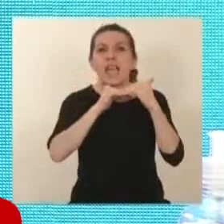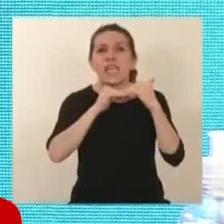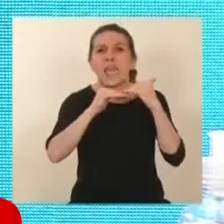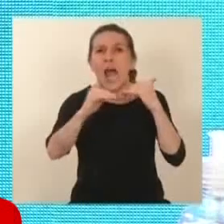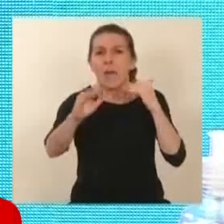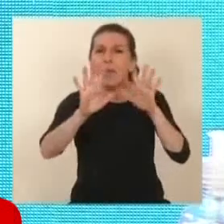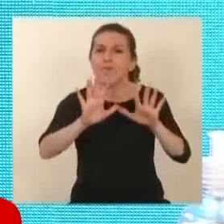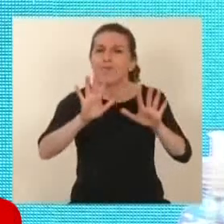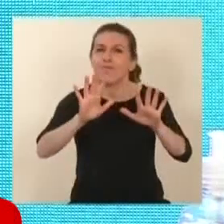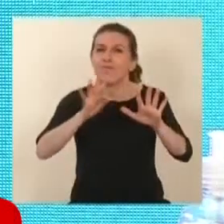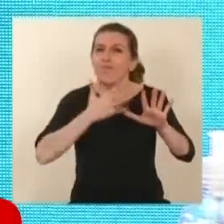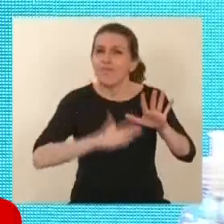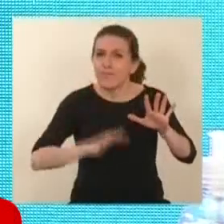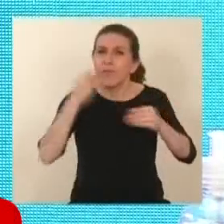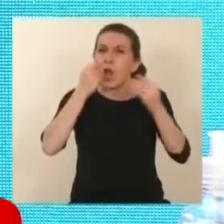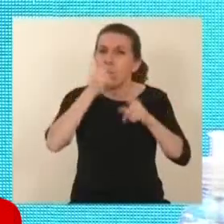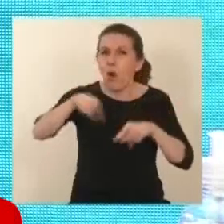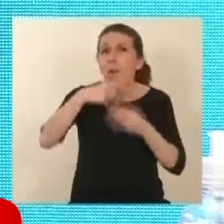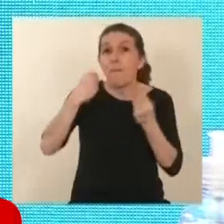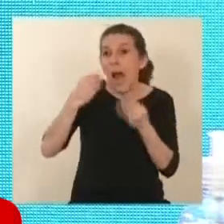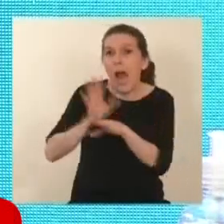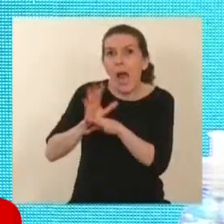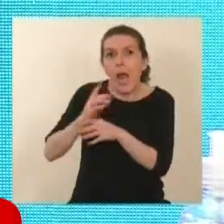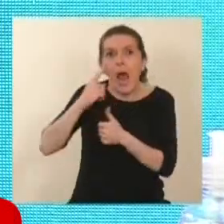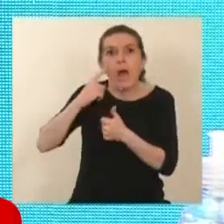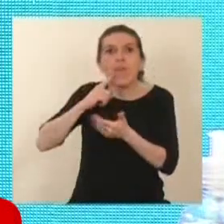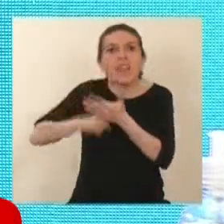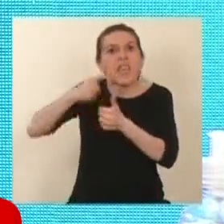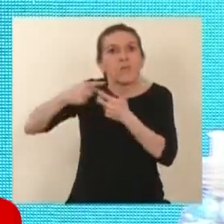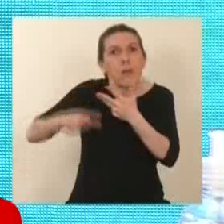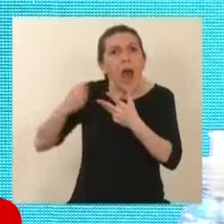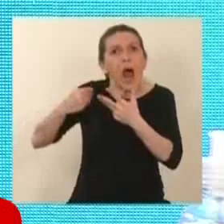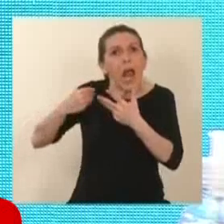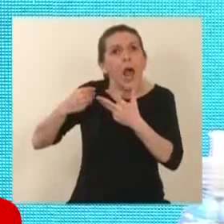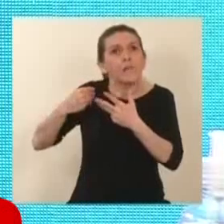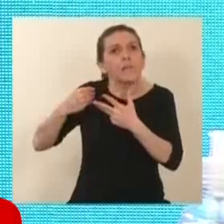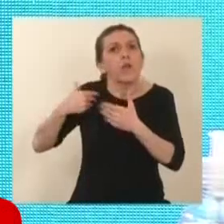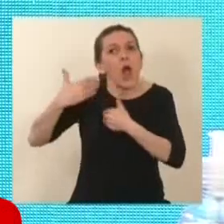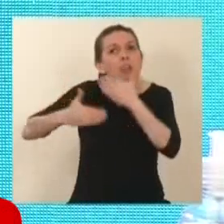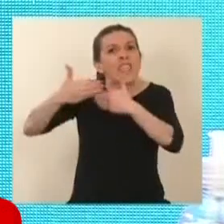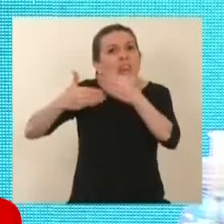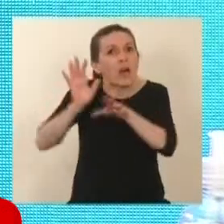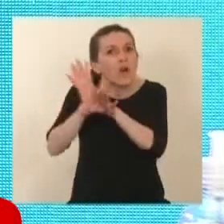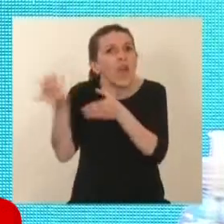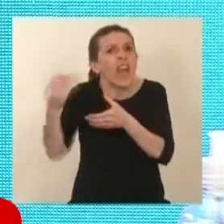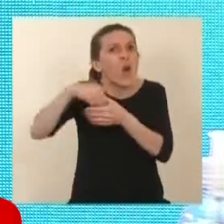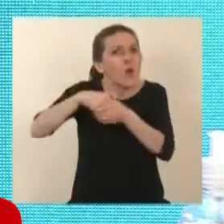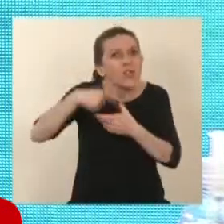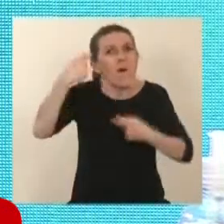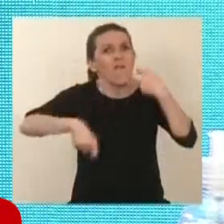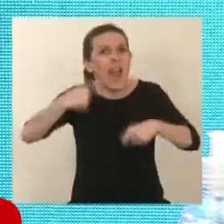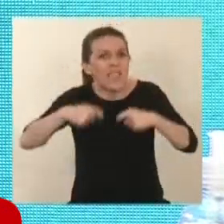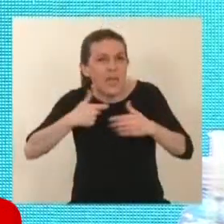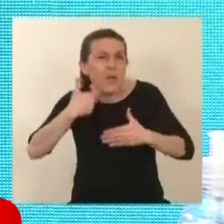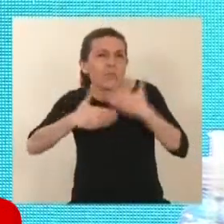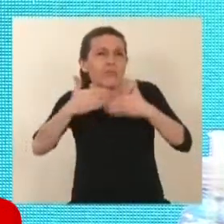restaurar condiciones para encarrilar a Argentina en un proceso de desarrollo inclusivo, dinámico y que